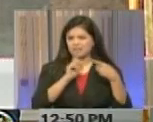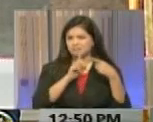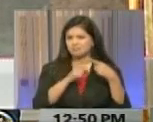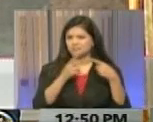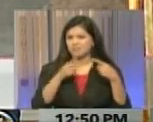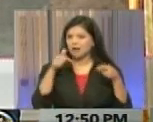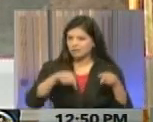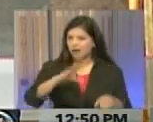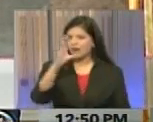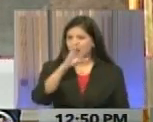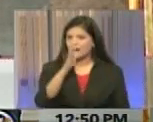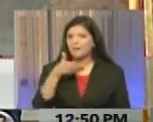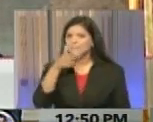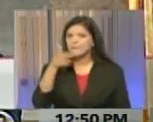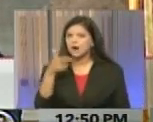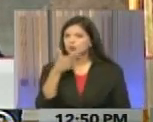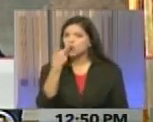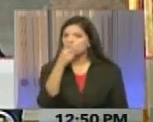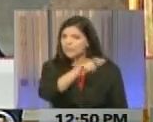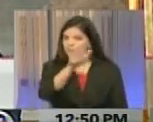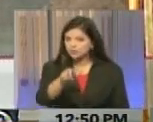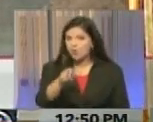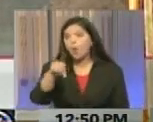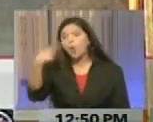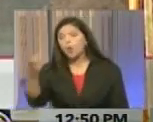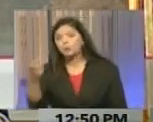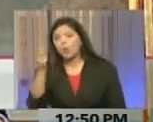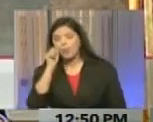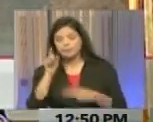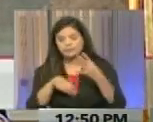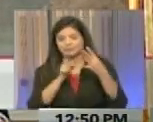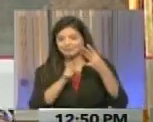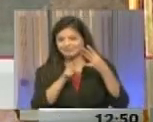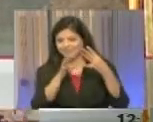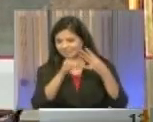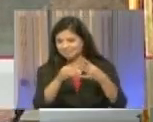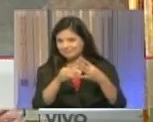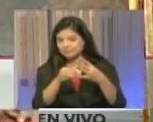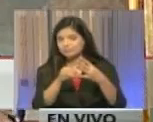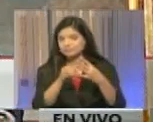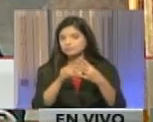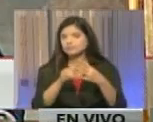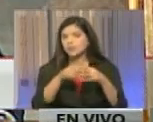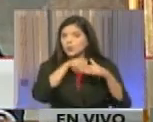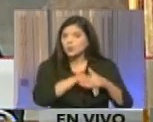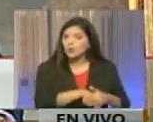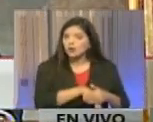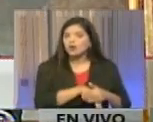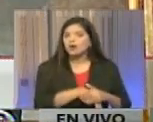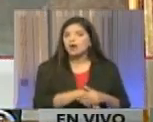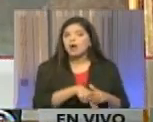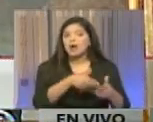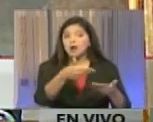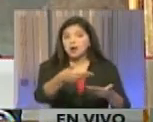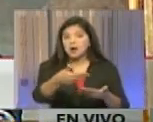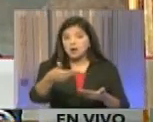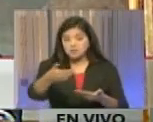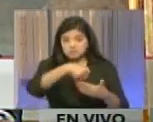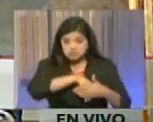de Caracas. El otro fungía como un encubridor al tener el arma del general.